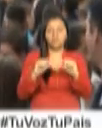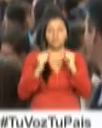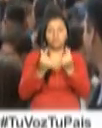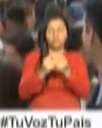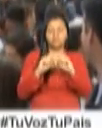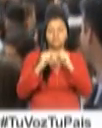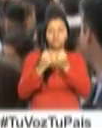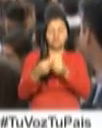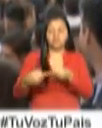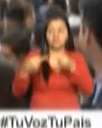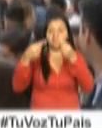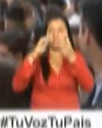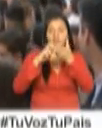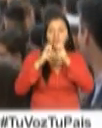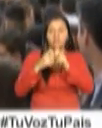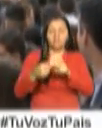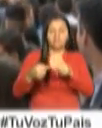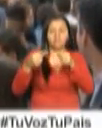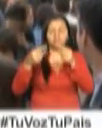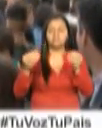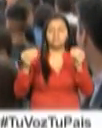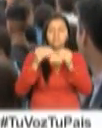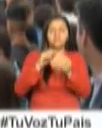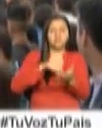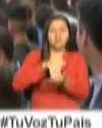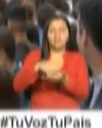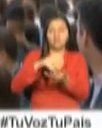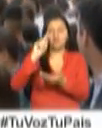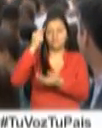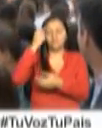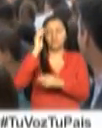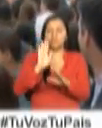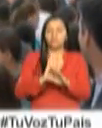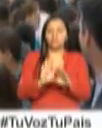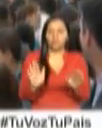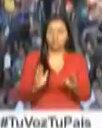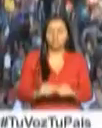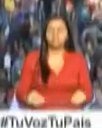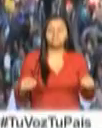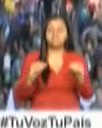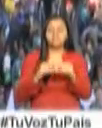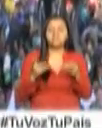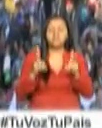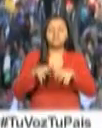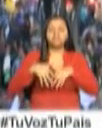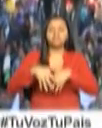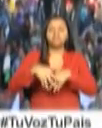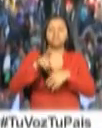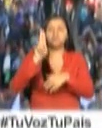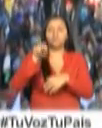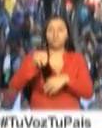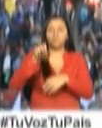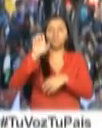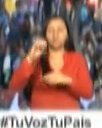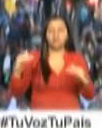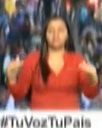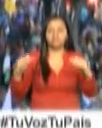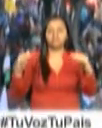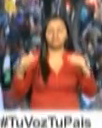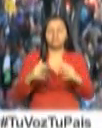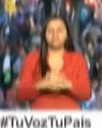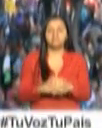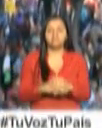sociales y sindicales de oposición no desestabilicen al gobierno. Esto a propósito de la movilización por parte de sectores